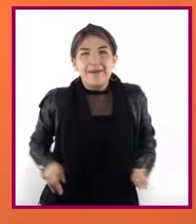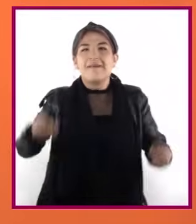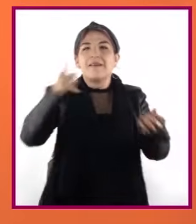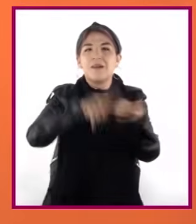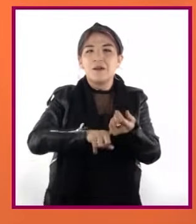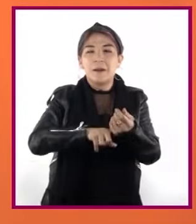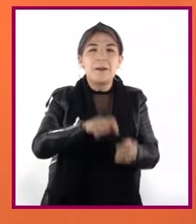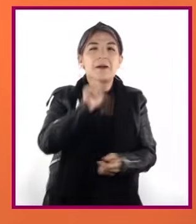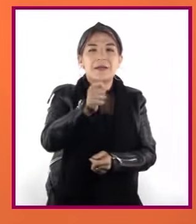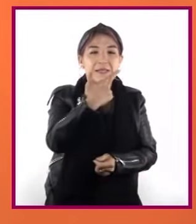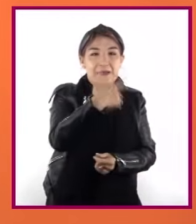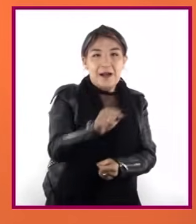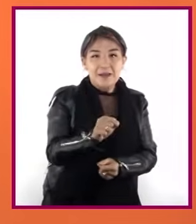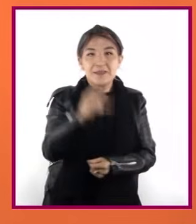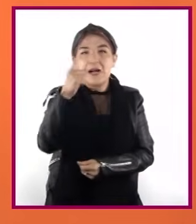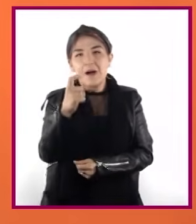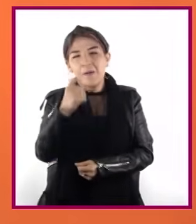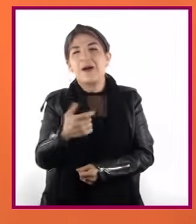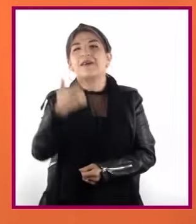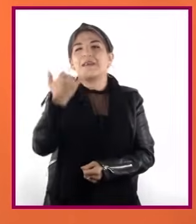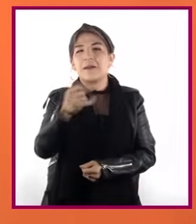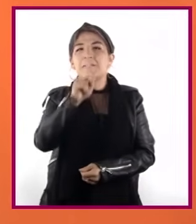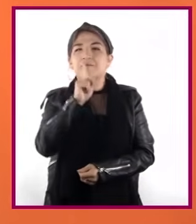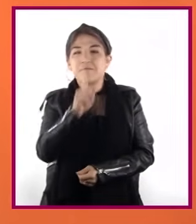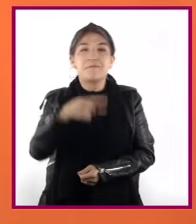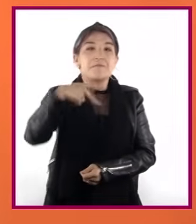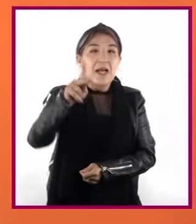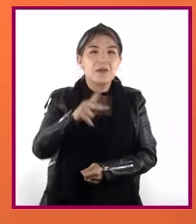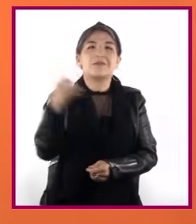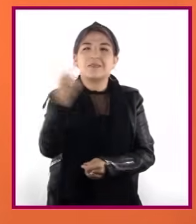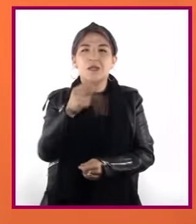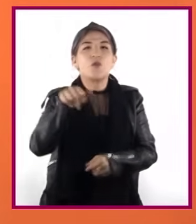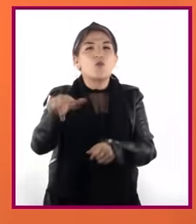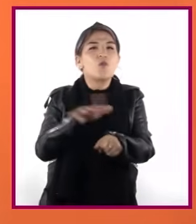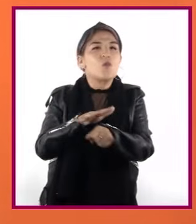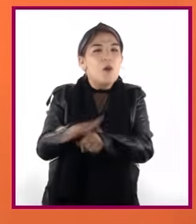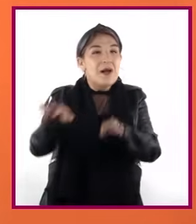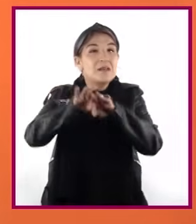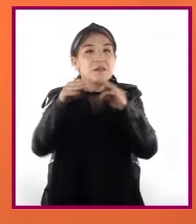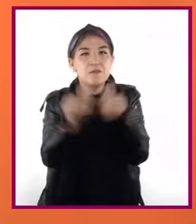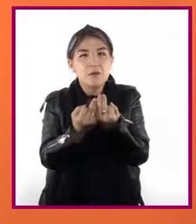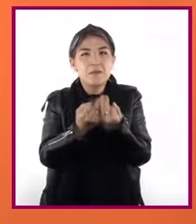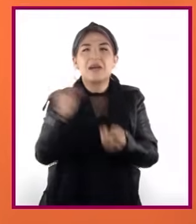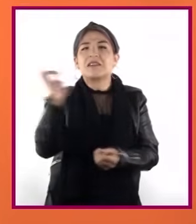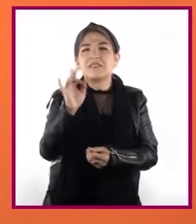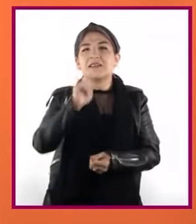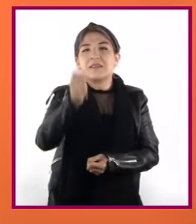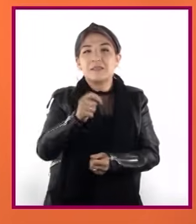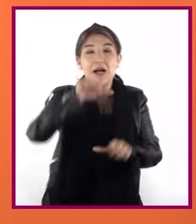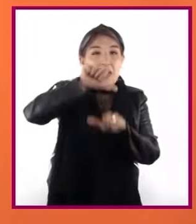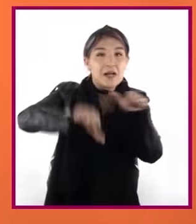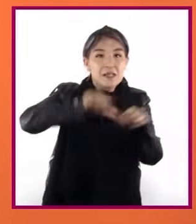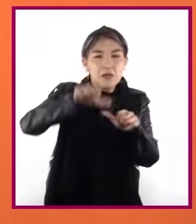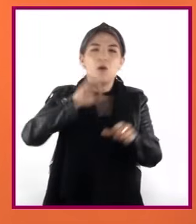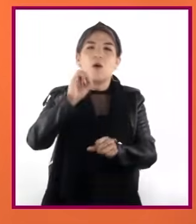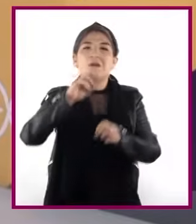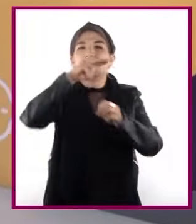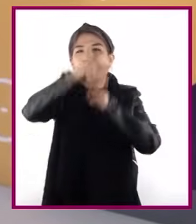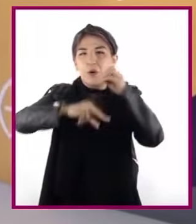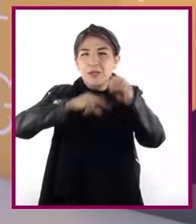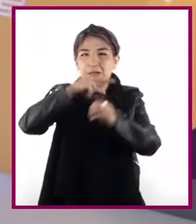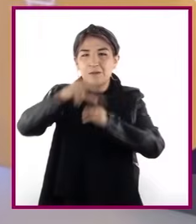en sólidos, líquidos y gases, sin considerar su tipo, ya que puede ser átomos o